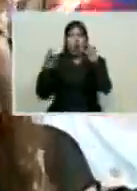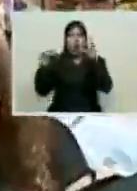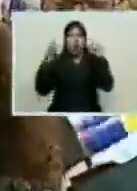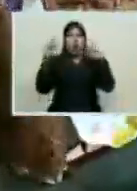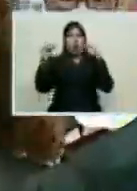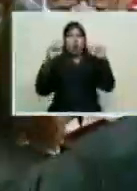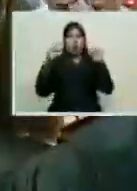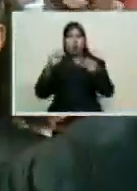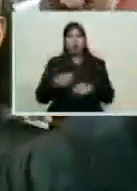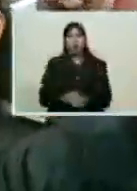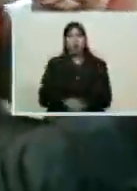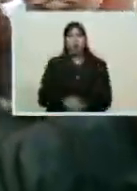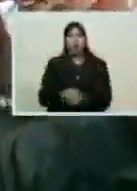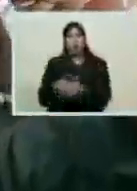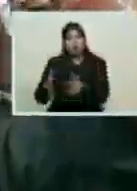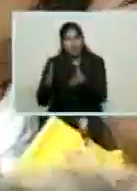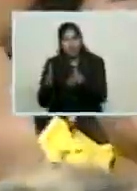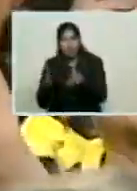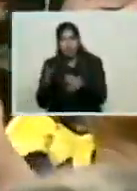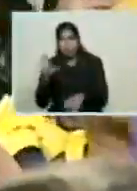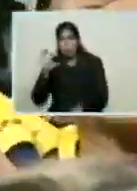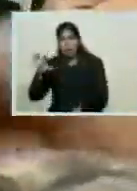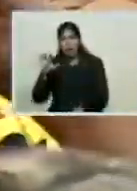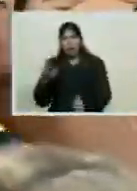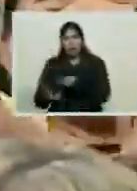¿Gana la oligarquía o gana la patria?